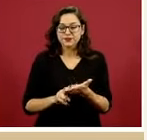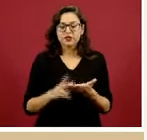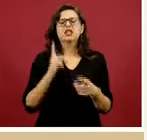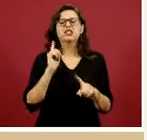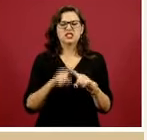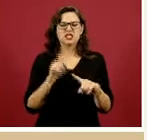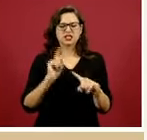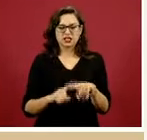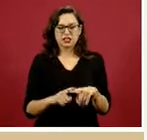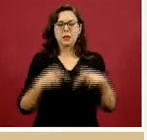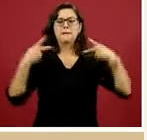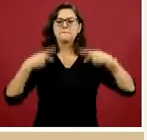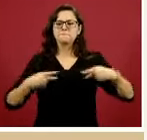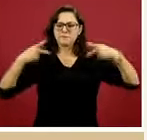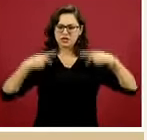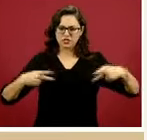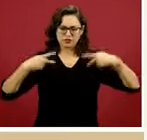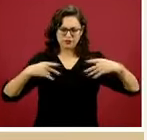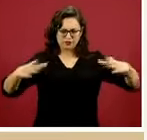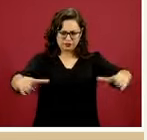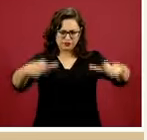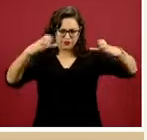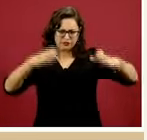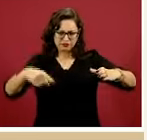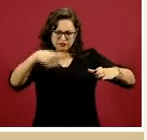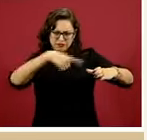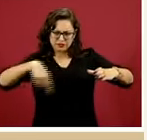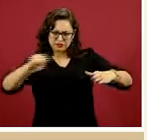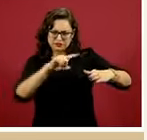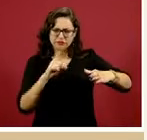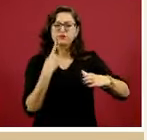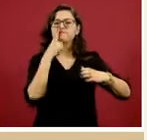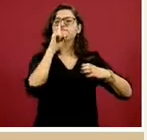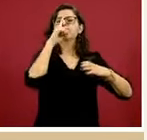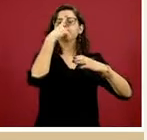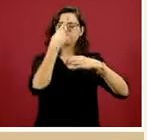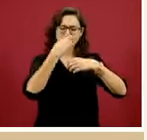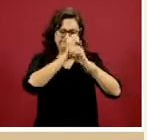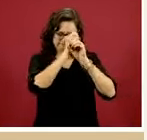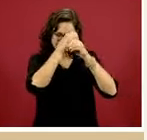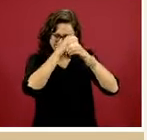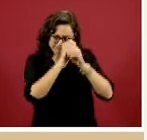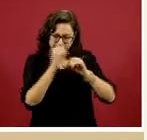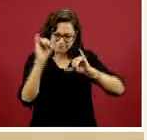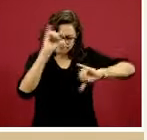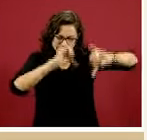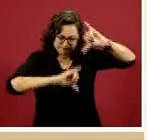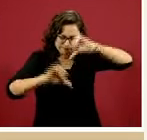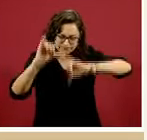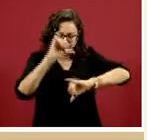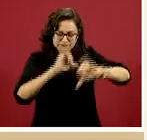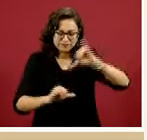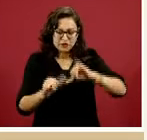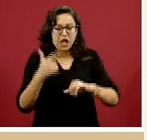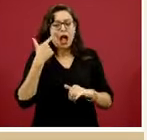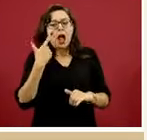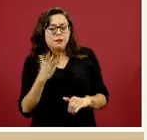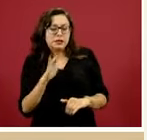número de individuos que después de una prueba, después de un estudio, después del estudio epidemiológico y de una prueba